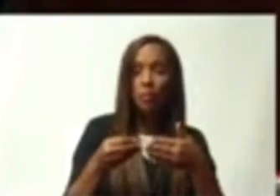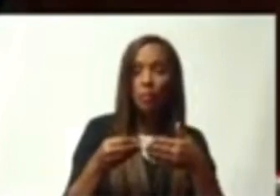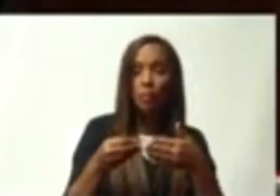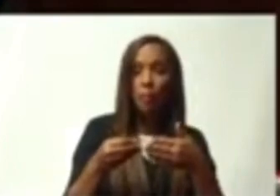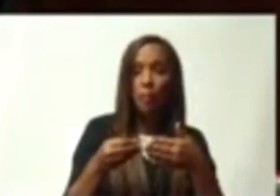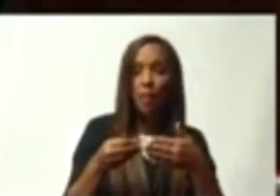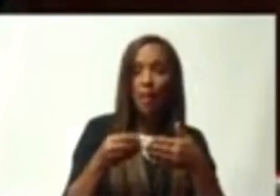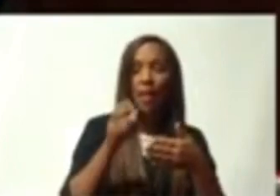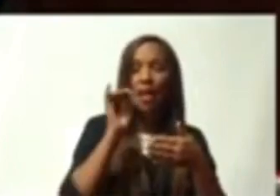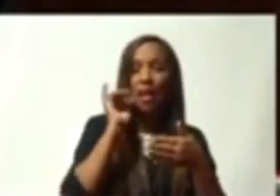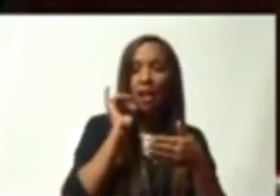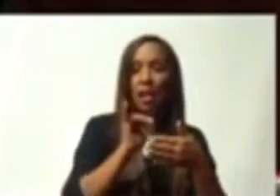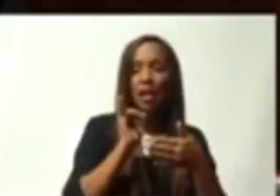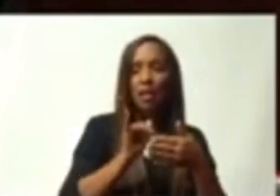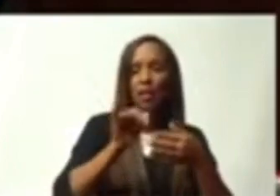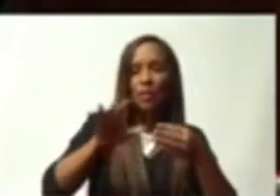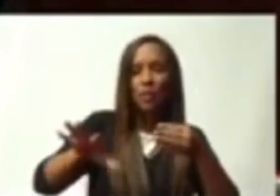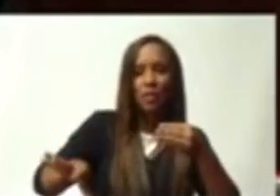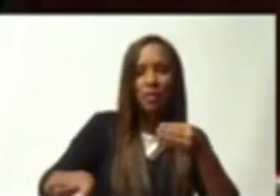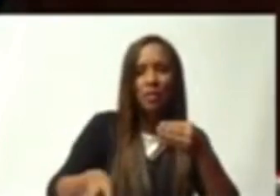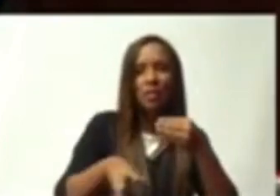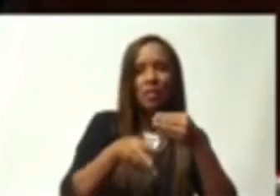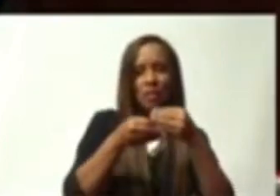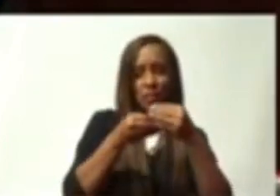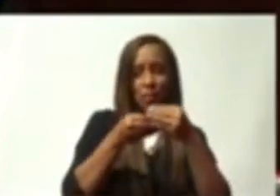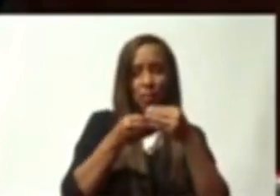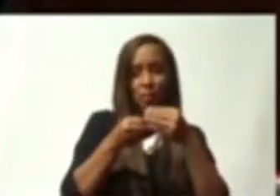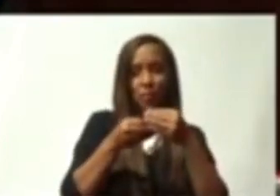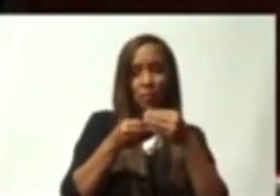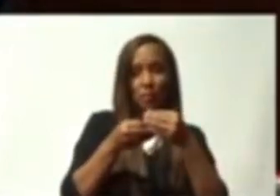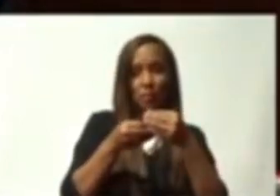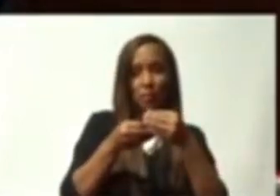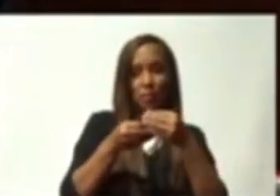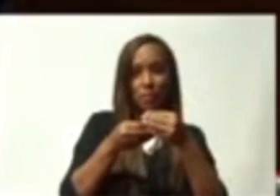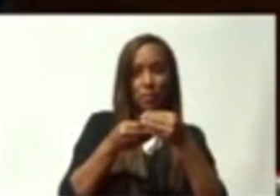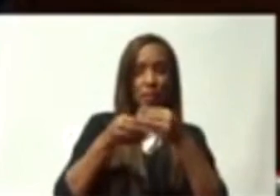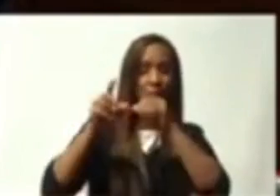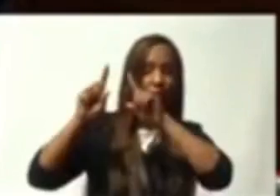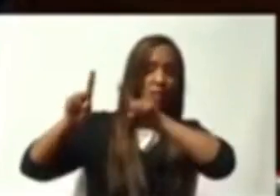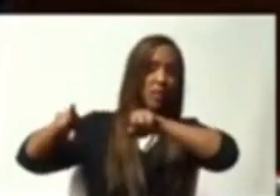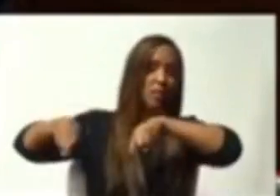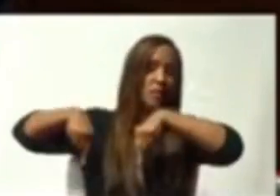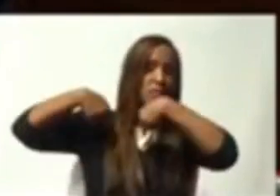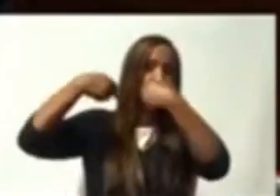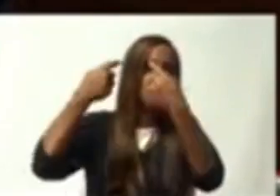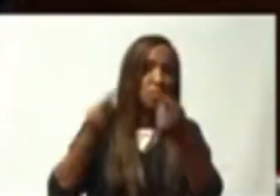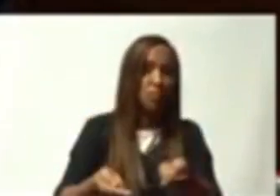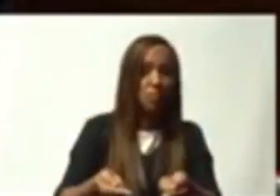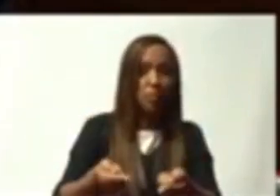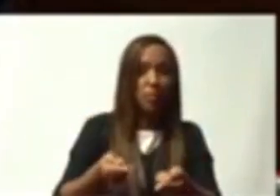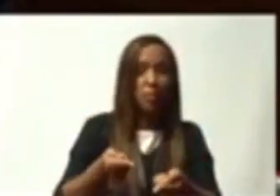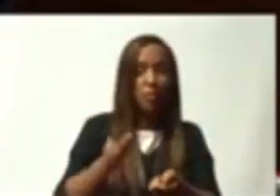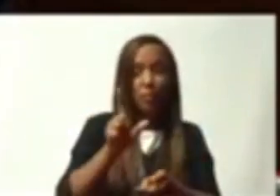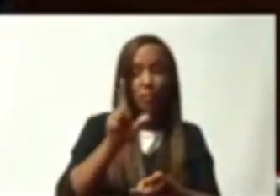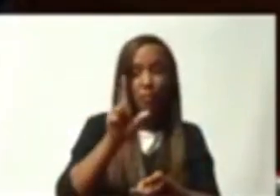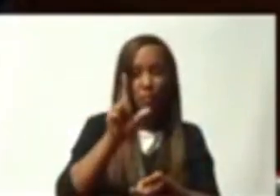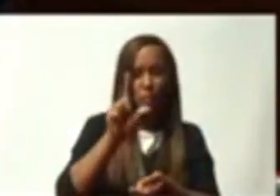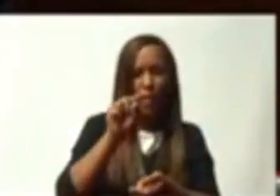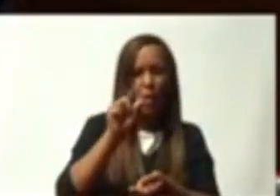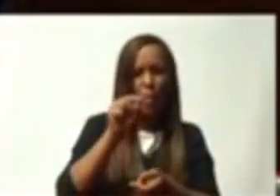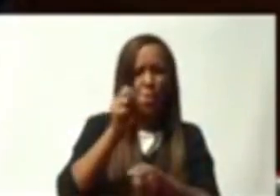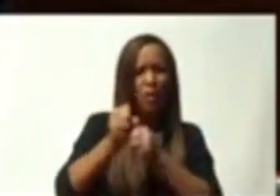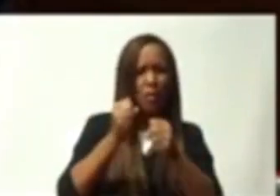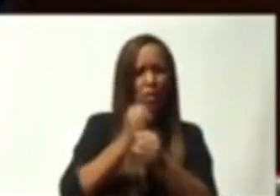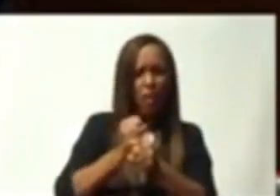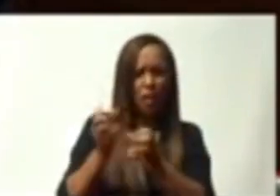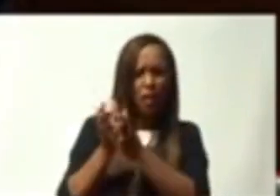y llevarían a la República Dominicana, que en los últimos 20 años hemos invertido más de 10 mil millones de dólares en